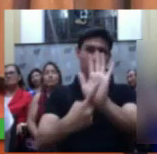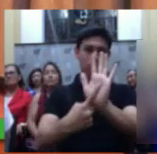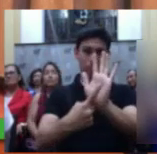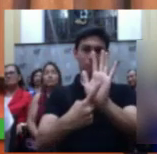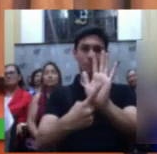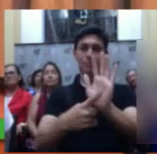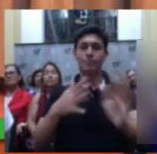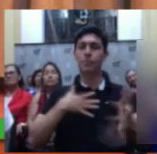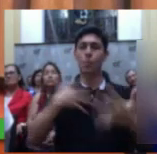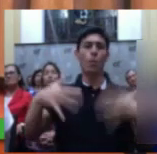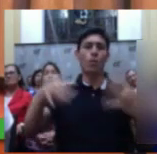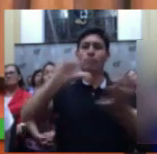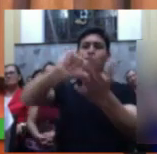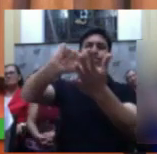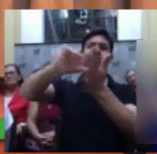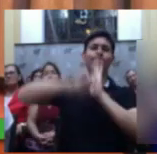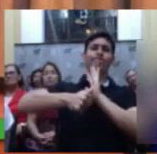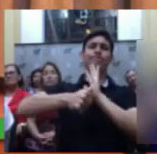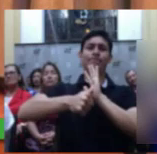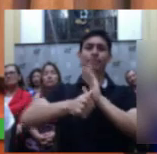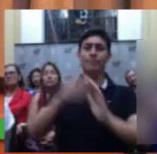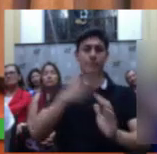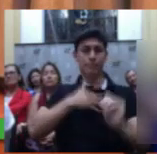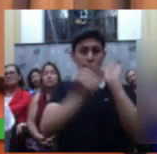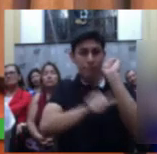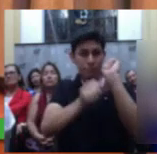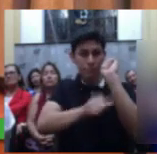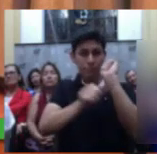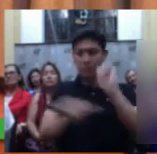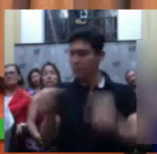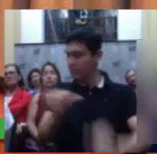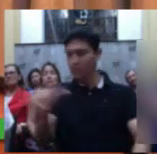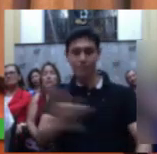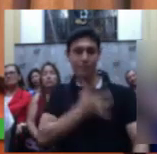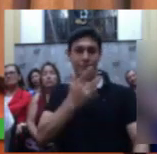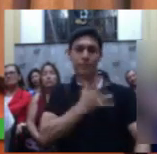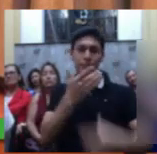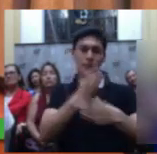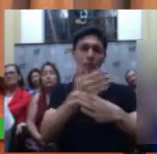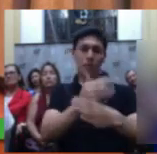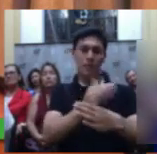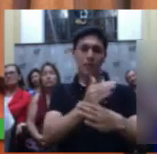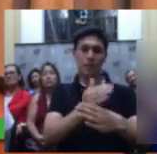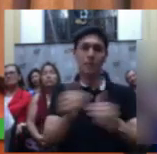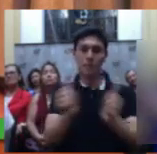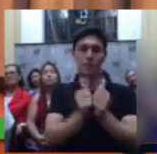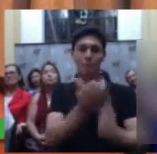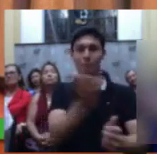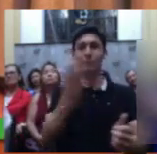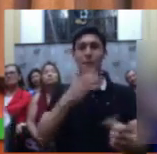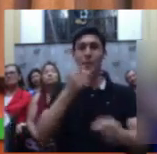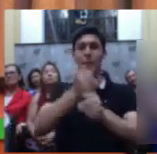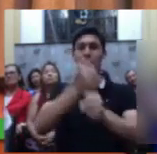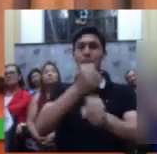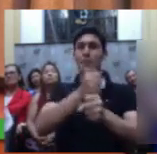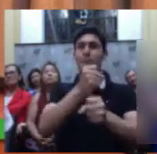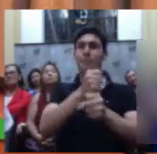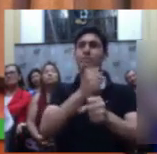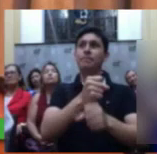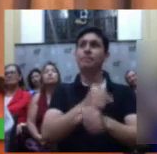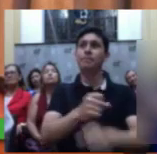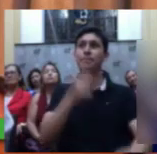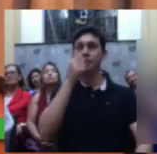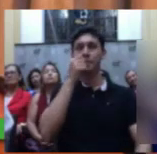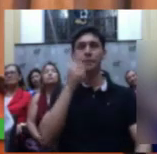clara inspiración, y sé que lo mismo sienten mis hermanos y quienes han compartido algún espacio laboral o académico.